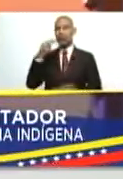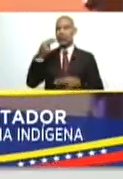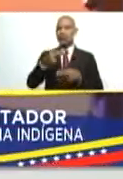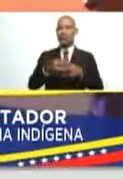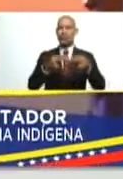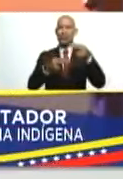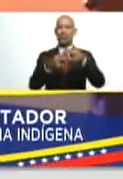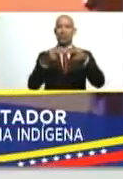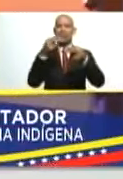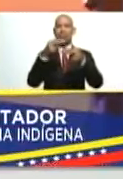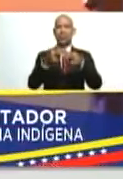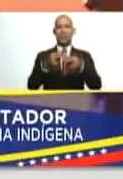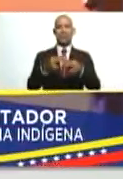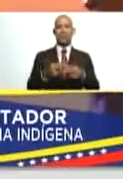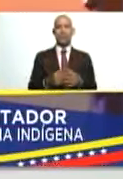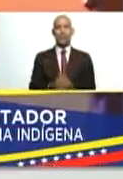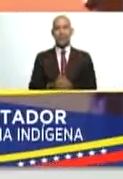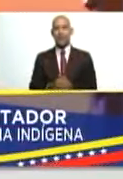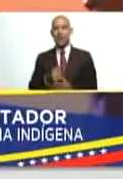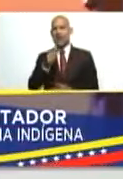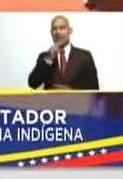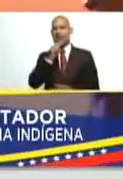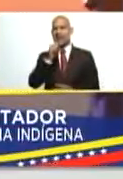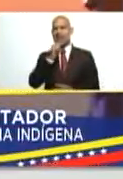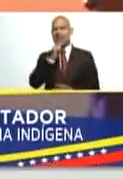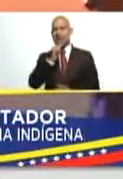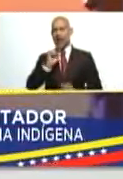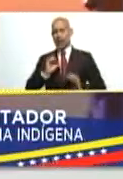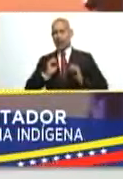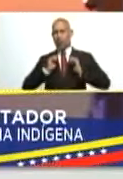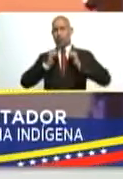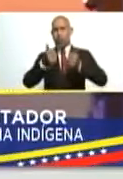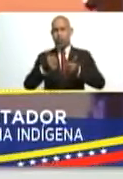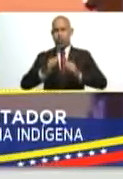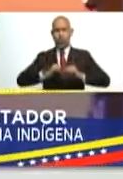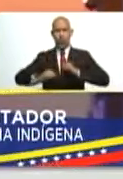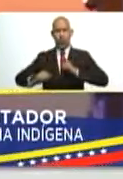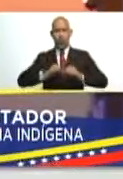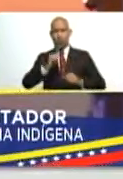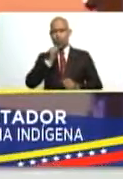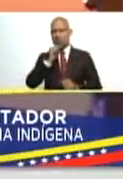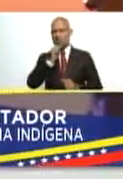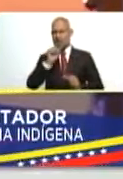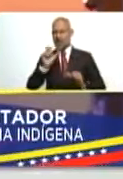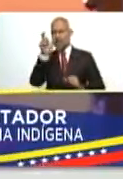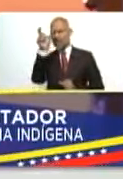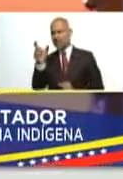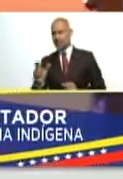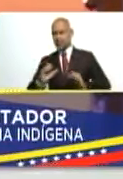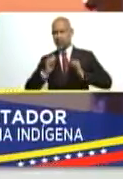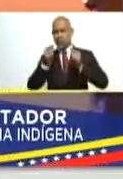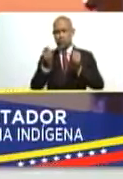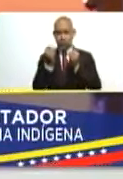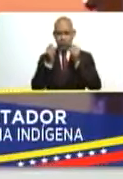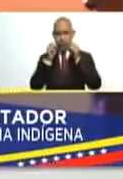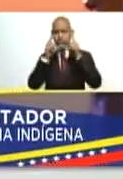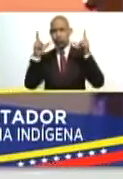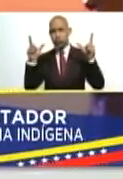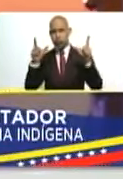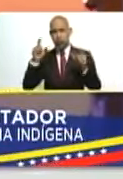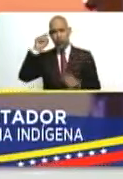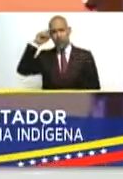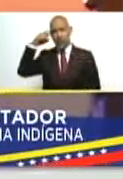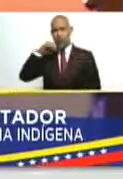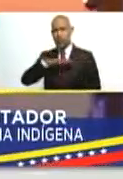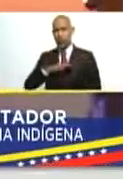está construida. ¿Quién fue el gran motor, el gran propulsor, el gran despertador de la memoria